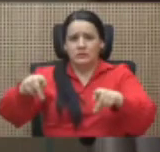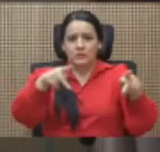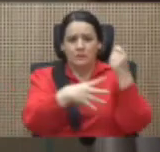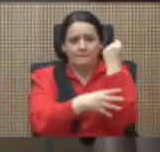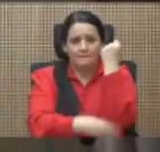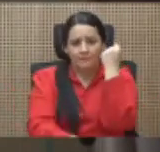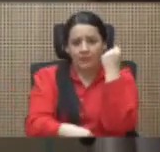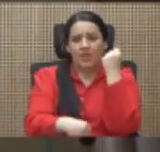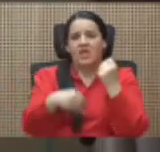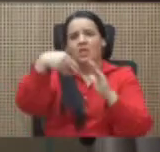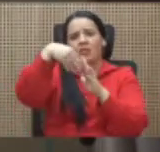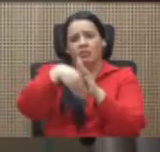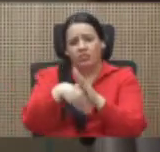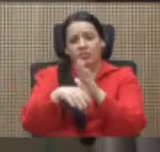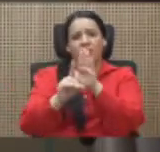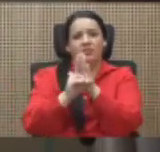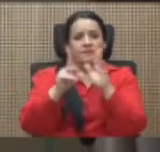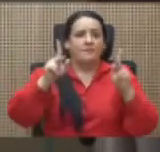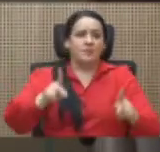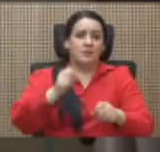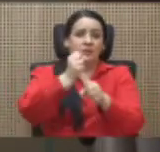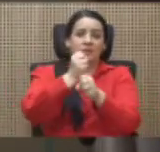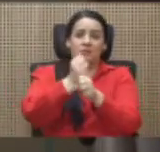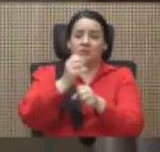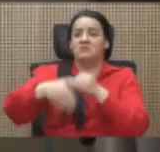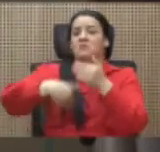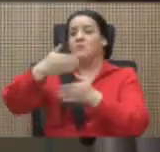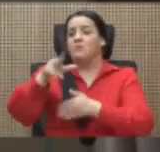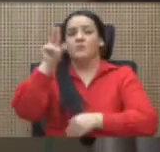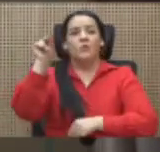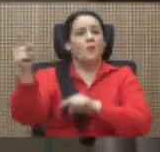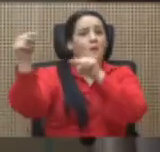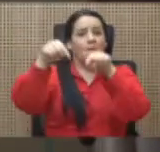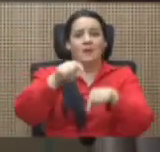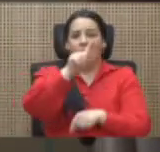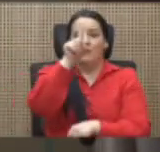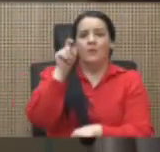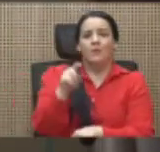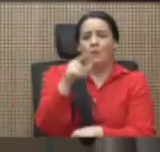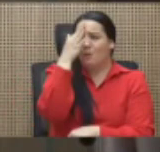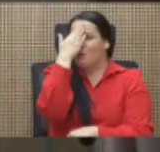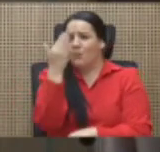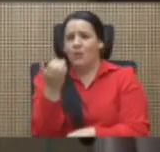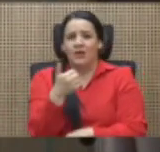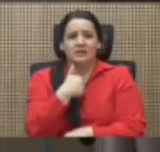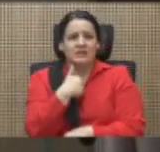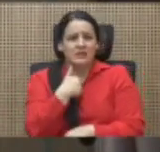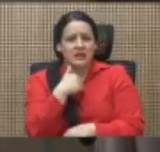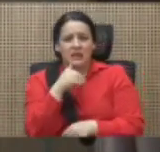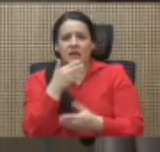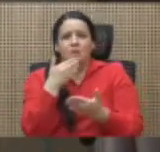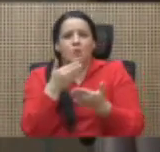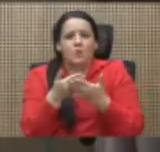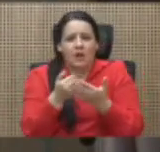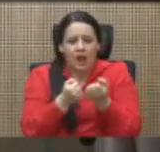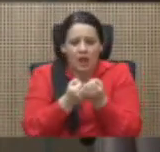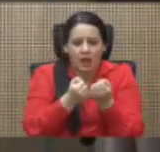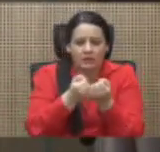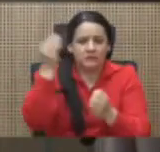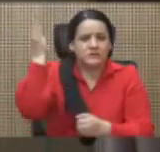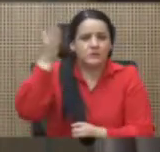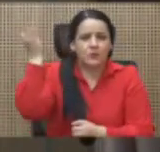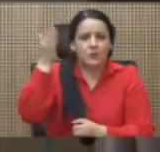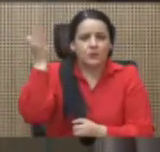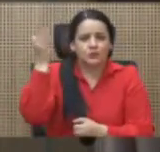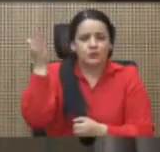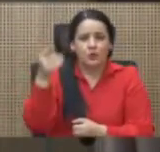los derechos de las personas trabajadoras, luego no vengan a preguntar ¿por qué tiene buen asidero ese discurso de